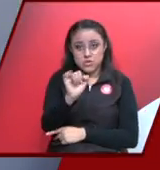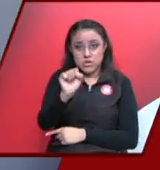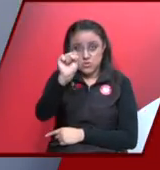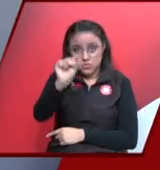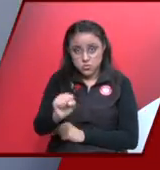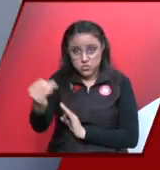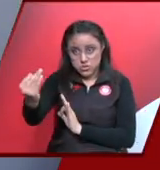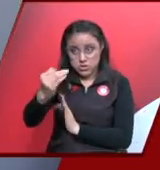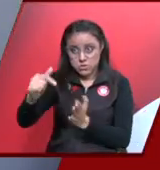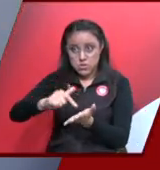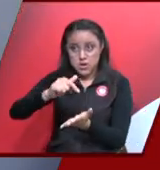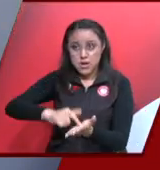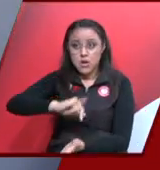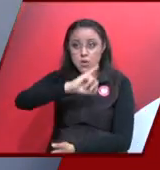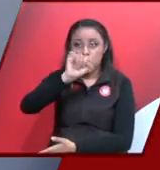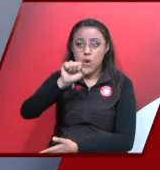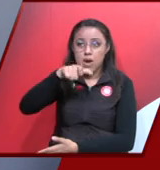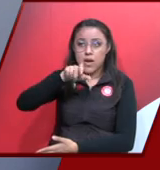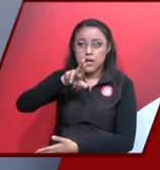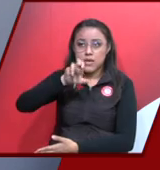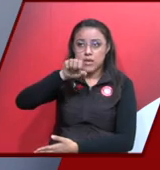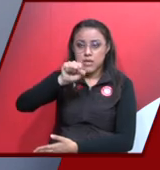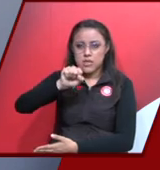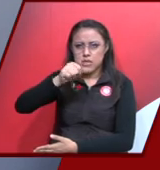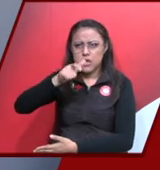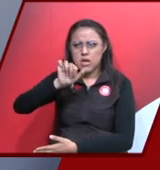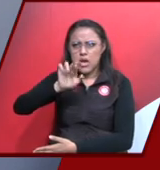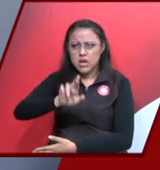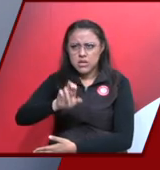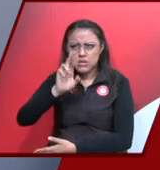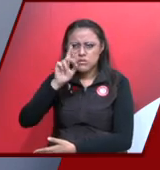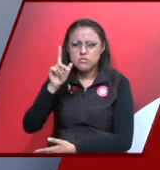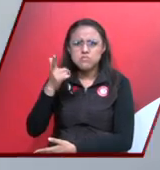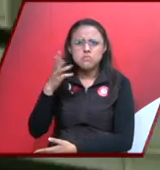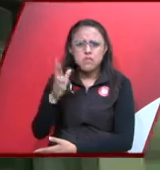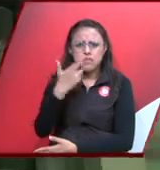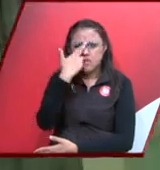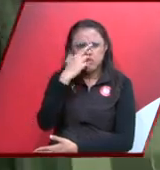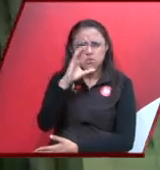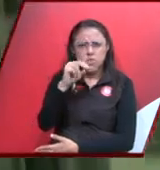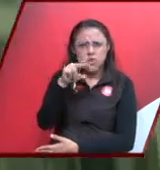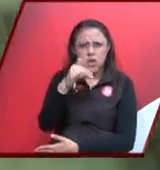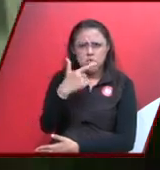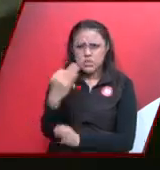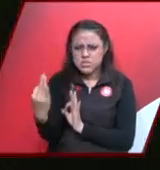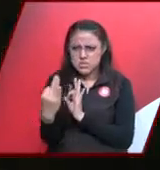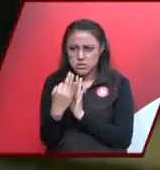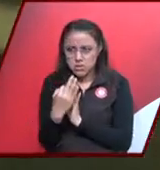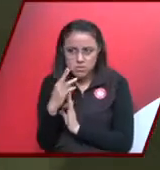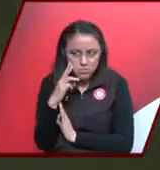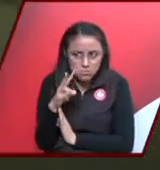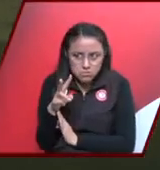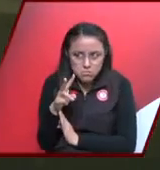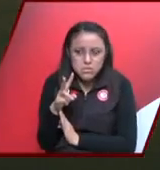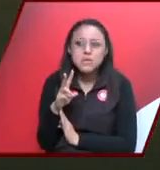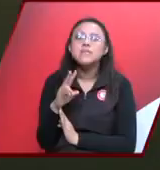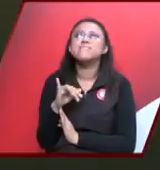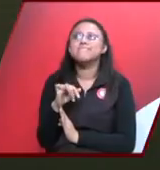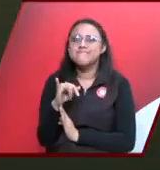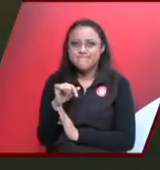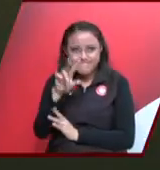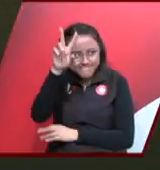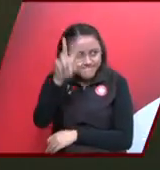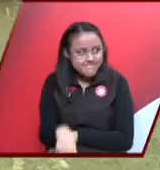la avenida Joaquín Gallo. Y pues que me acuerdo, ¿que aquí no está la Conagua? Pues que me lanzo a comprobar la veracidad de las imágenes.